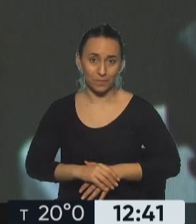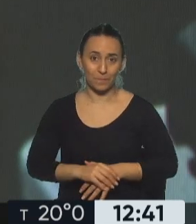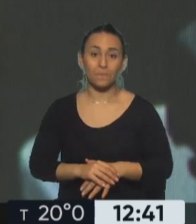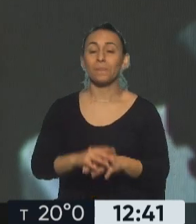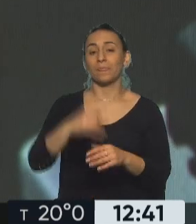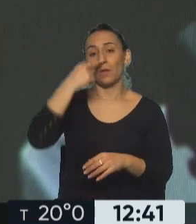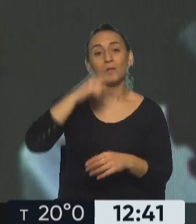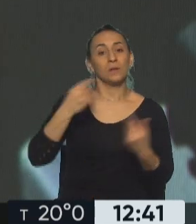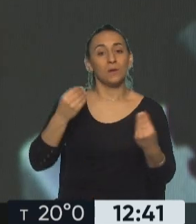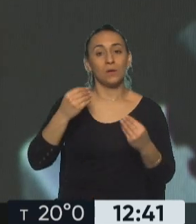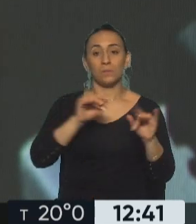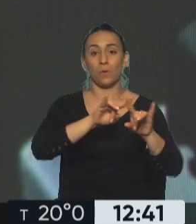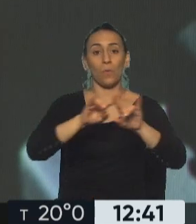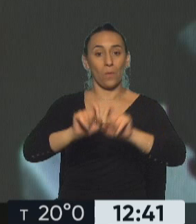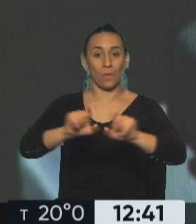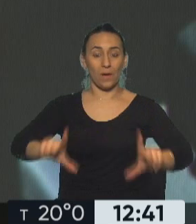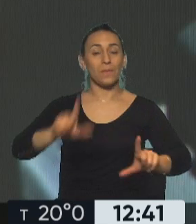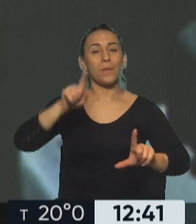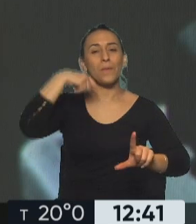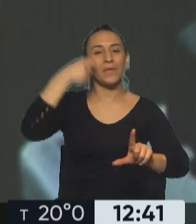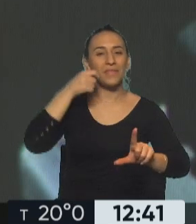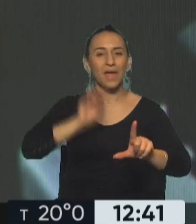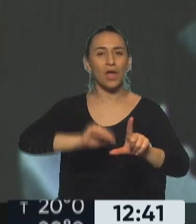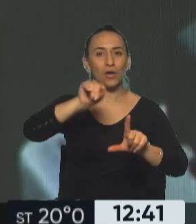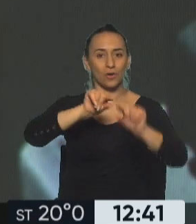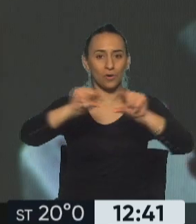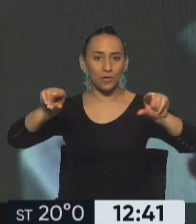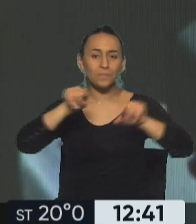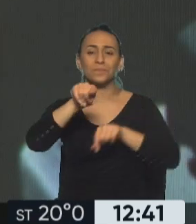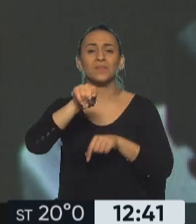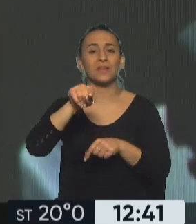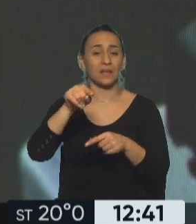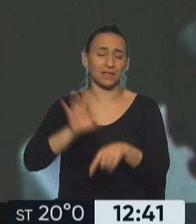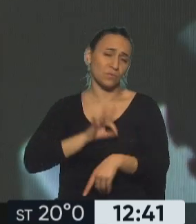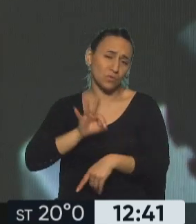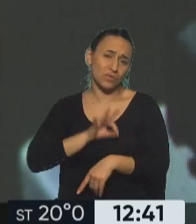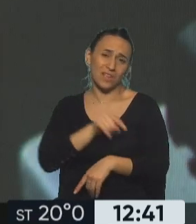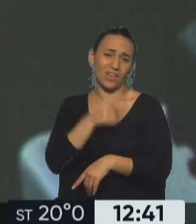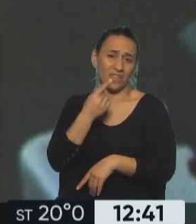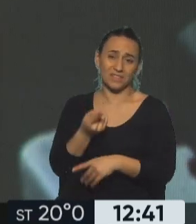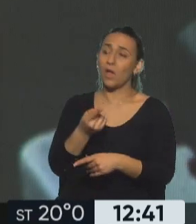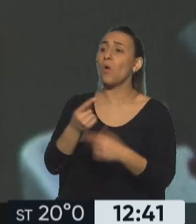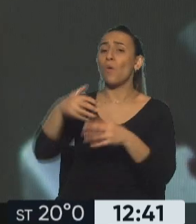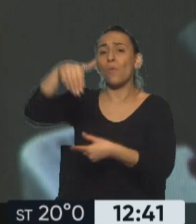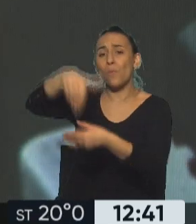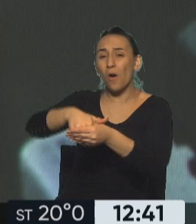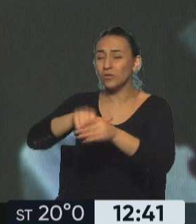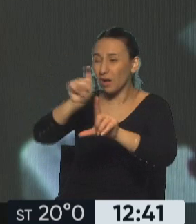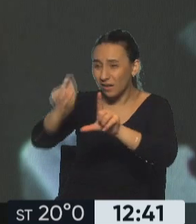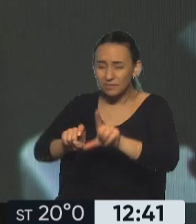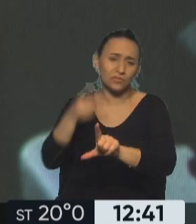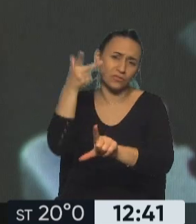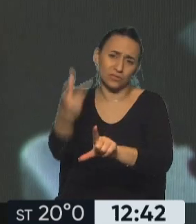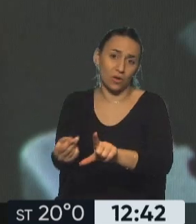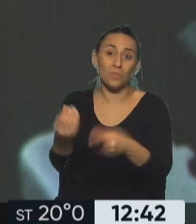página creada por diferentes expertos informáticos argentinos que vienen hace muchísimos años diciendo no al voto electrónico porque no es